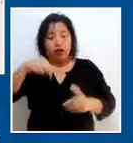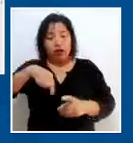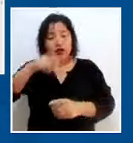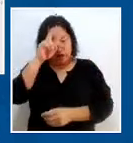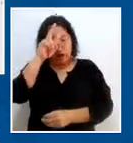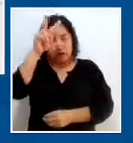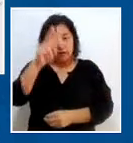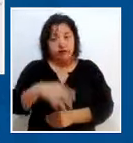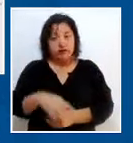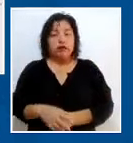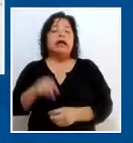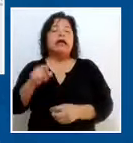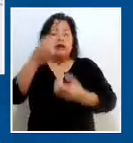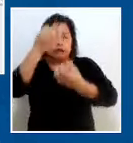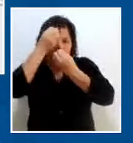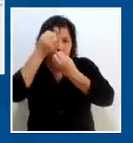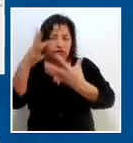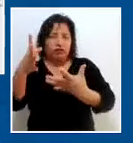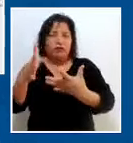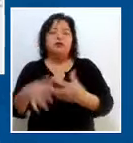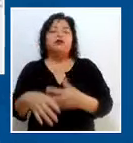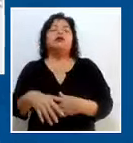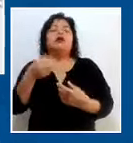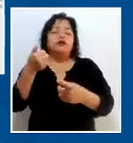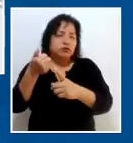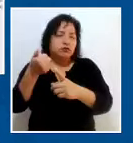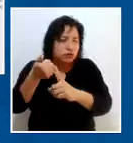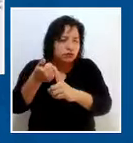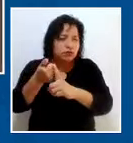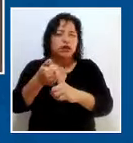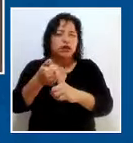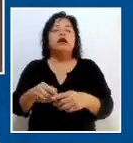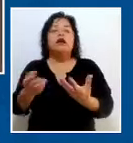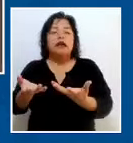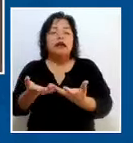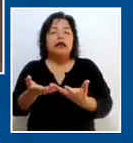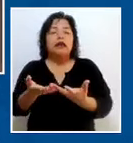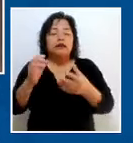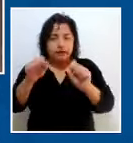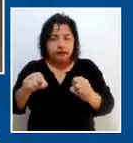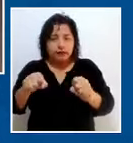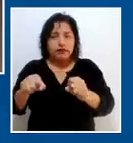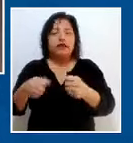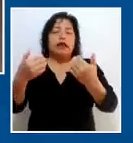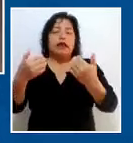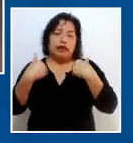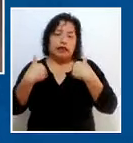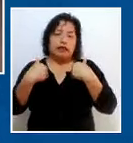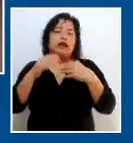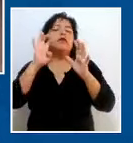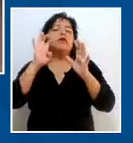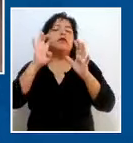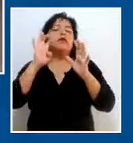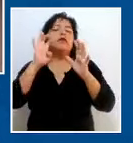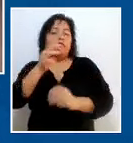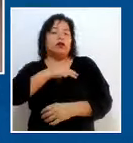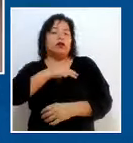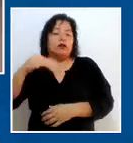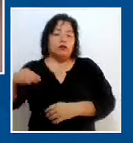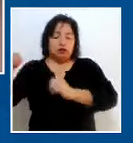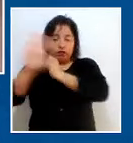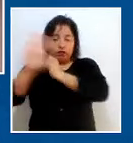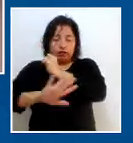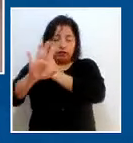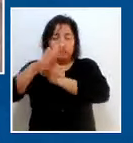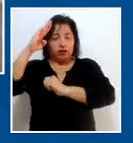es una información que en su mayoría es producida o que la posee, por ejemplo, el Ministerio de Defensa,